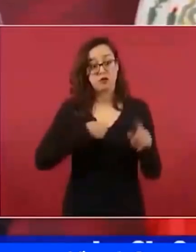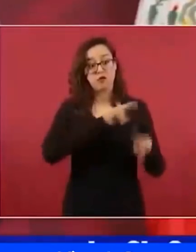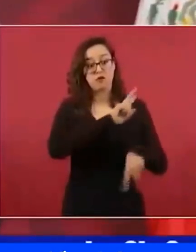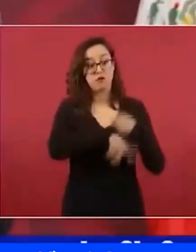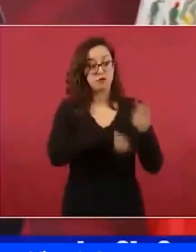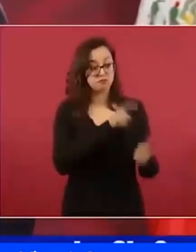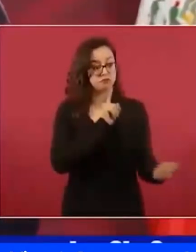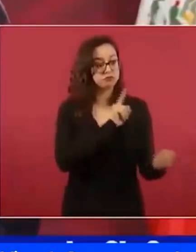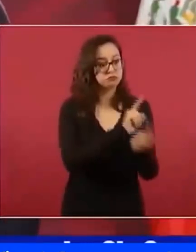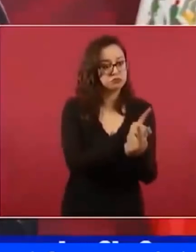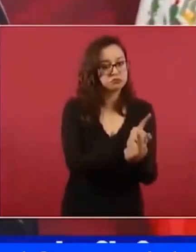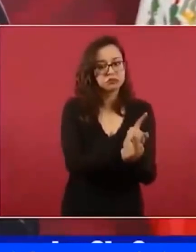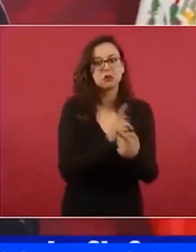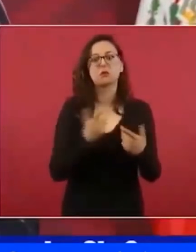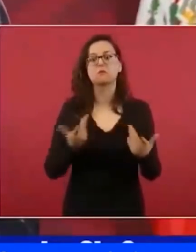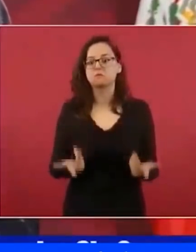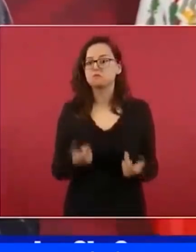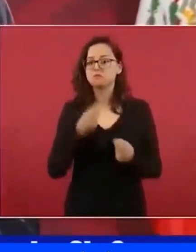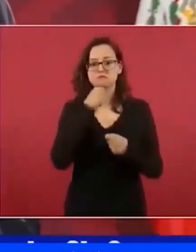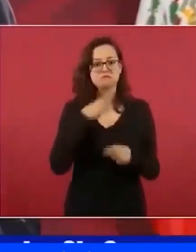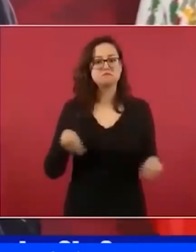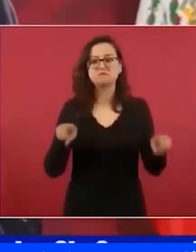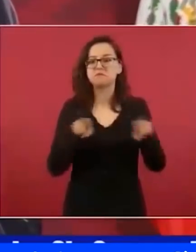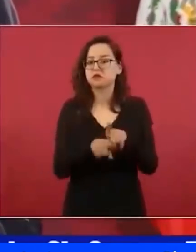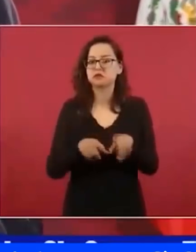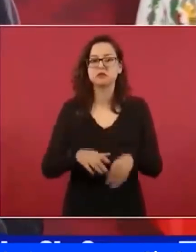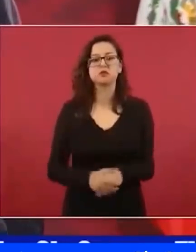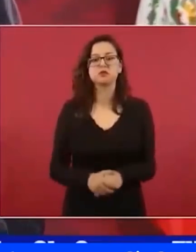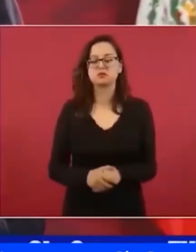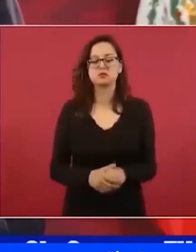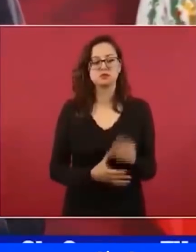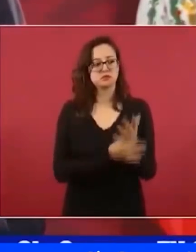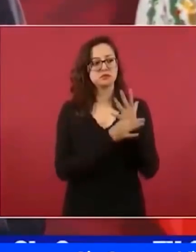Yo hasta le dije, presidente,